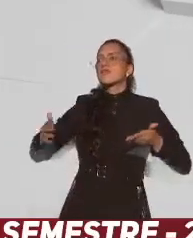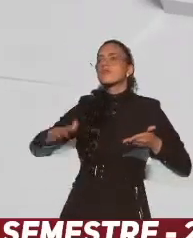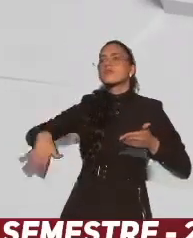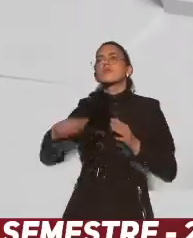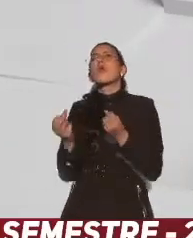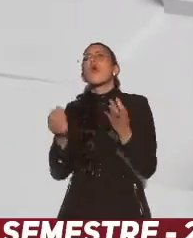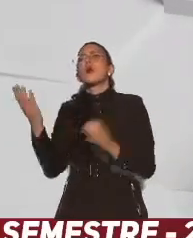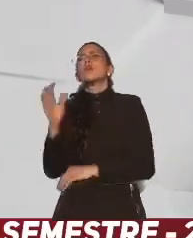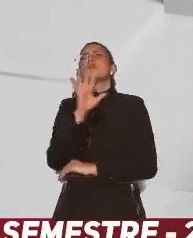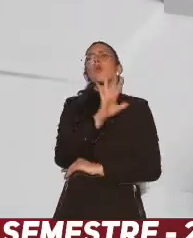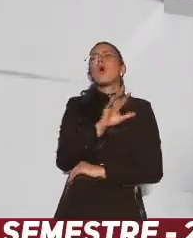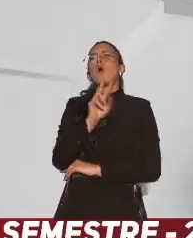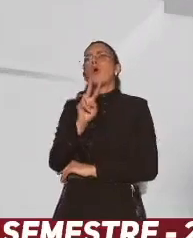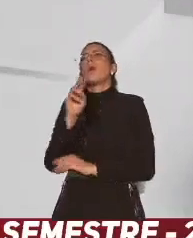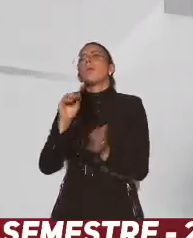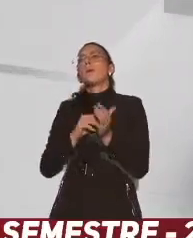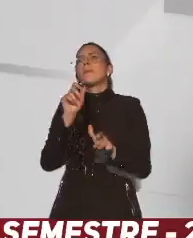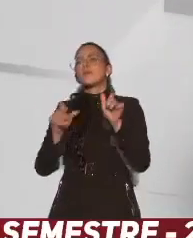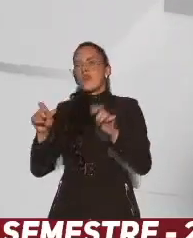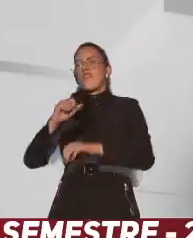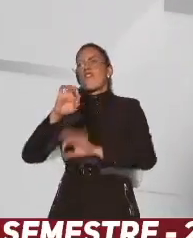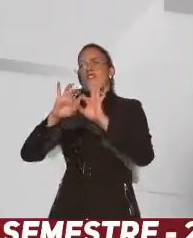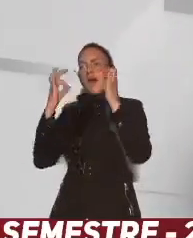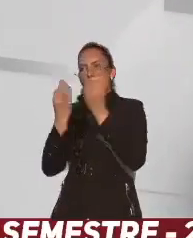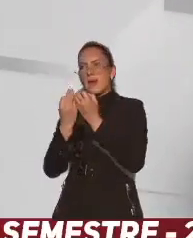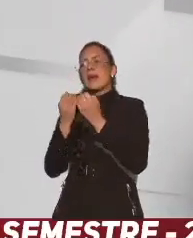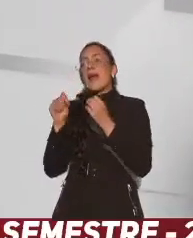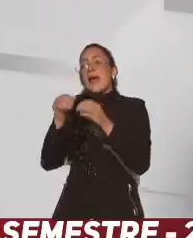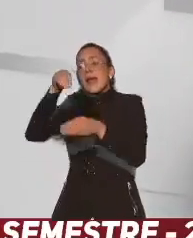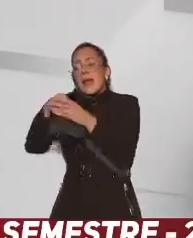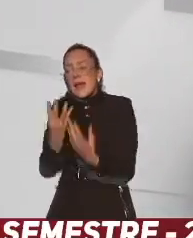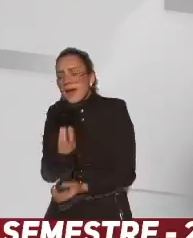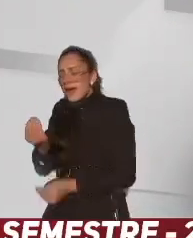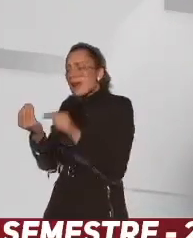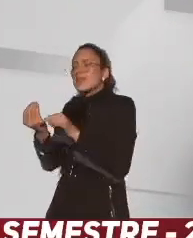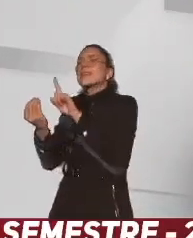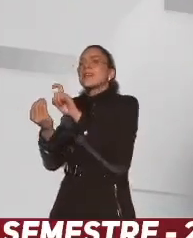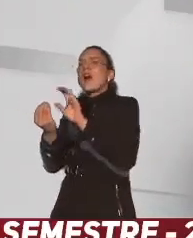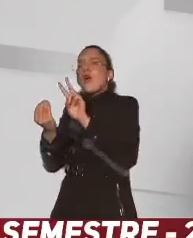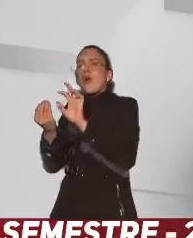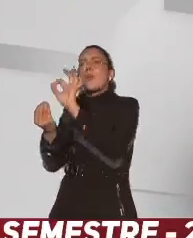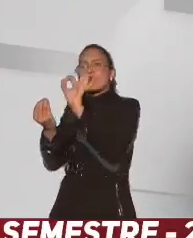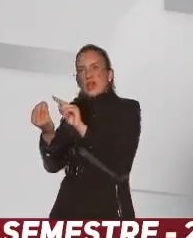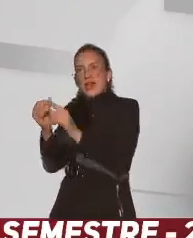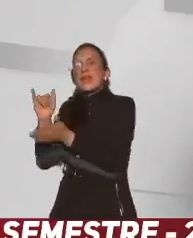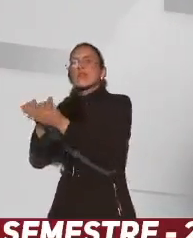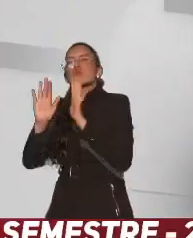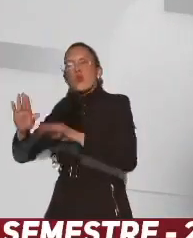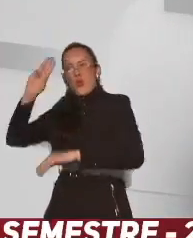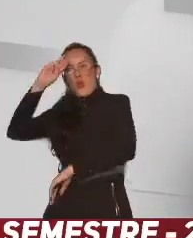correspondientes al 96,6% del total de personas de la unidad militar, en su mayoría